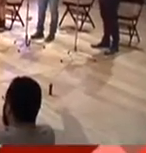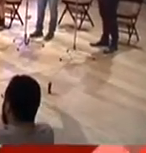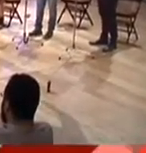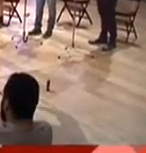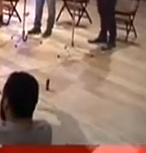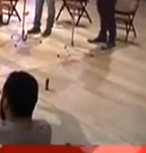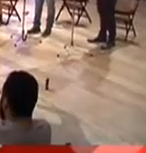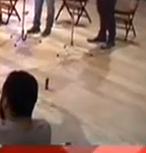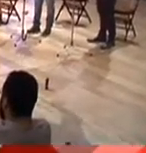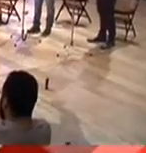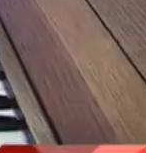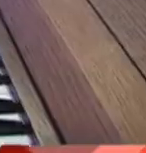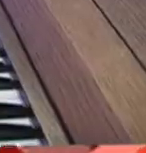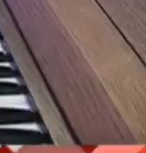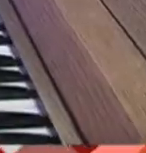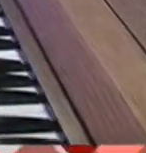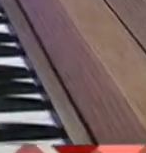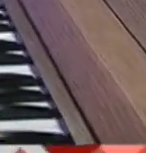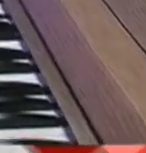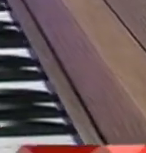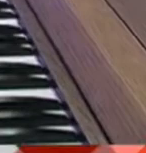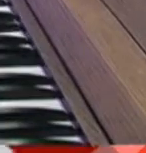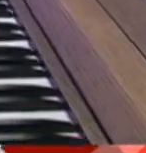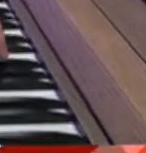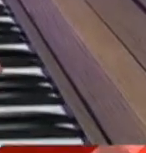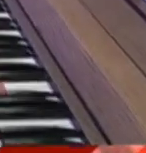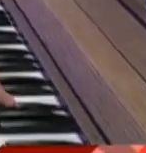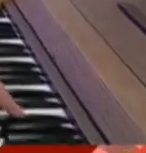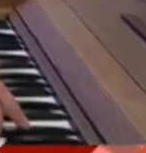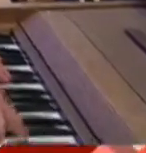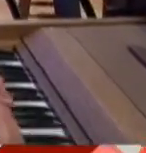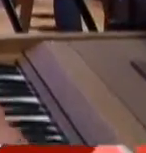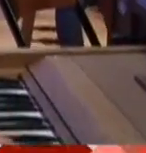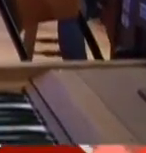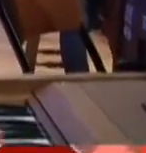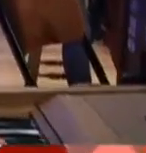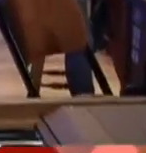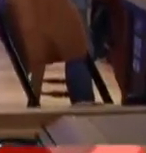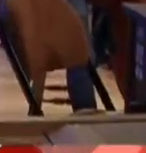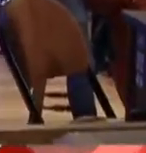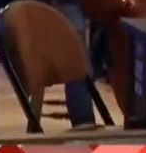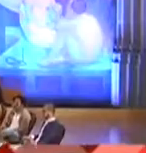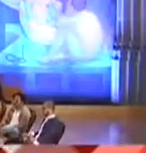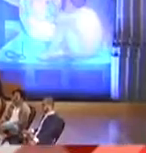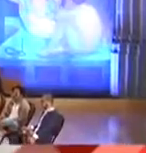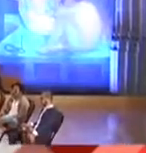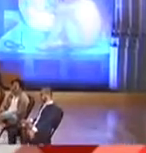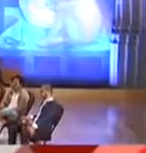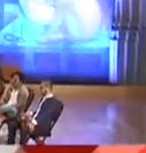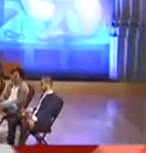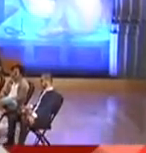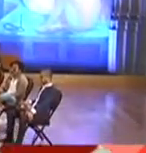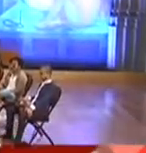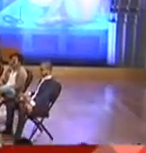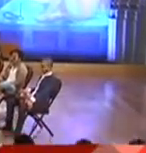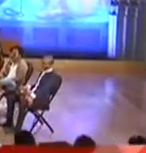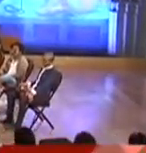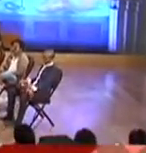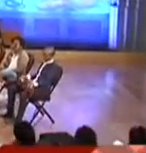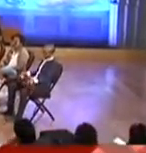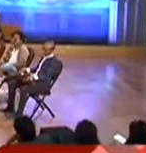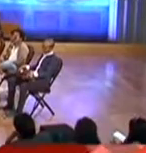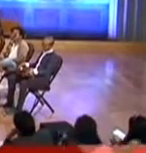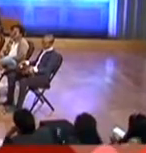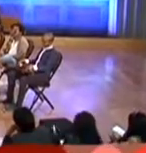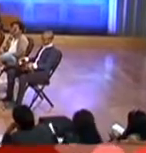teórica y artística a nivel profesional de jóvenes especialistas en música de los siglos XVII y XVIII. En su primera etapa, la Academia va a iniciar